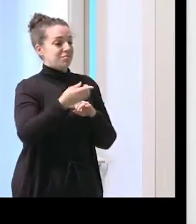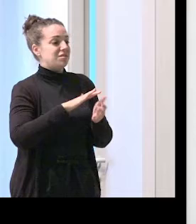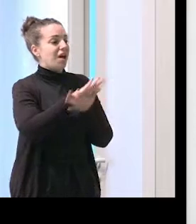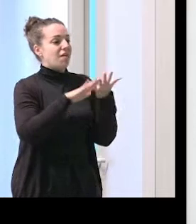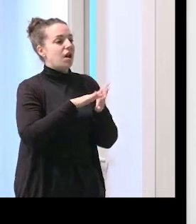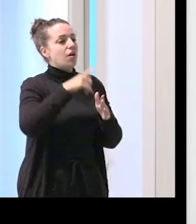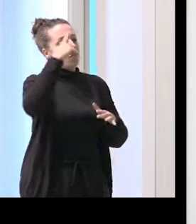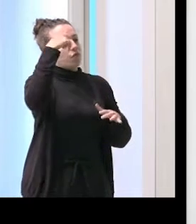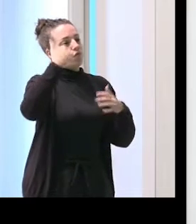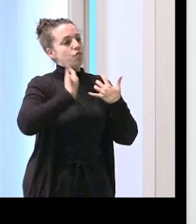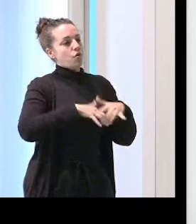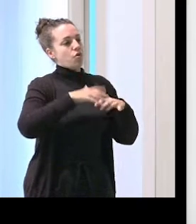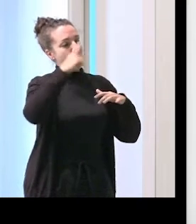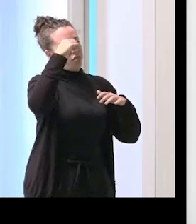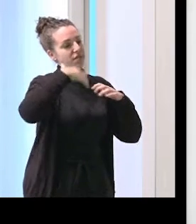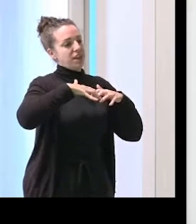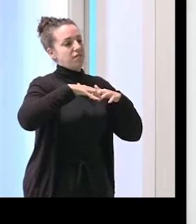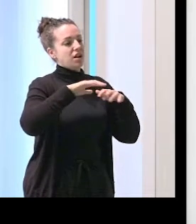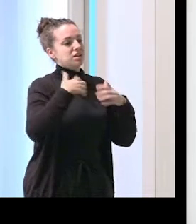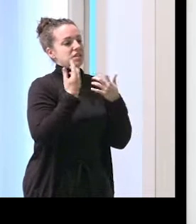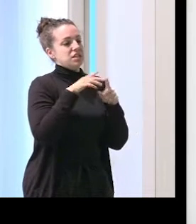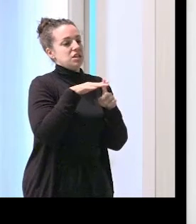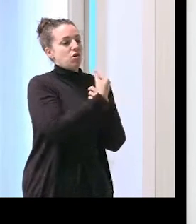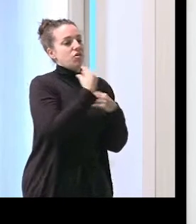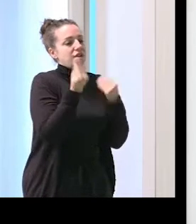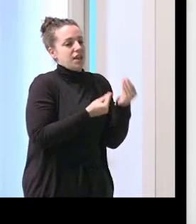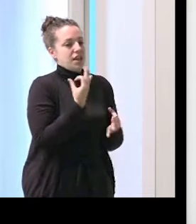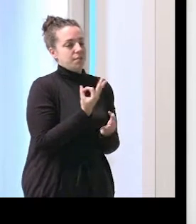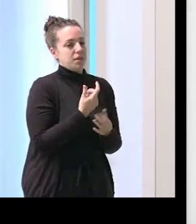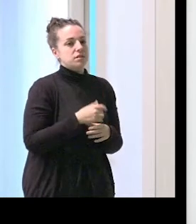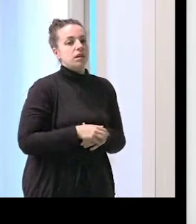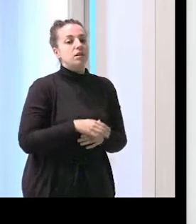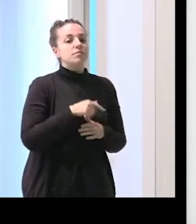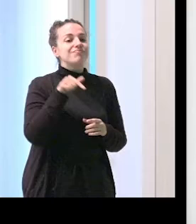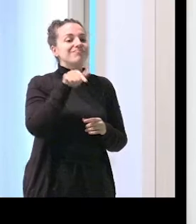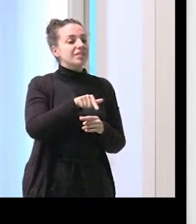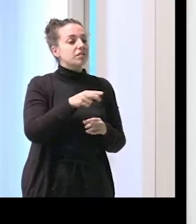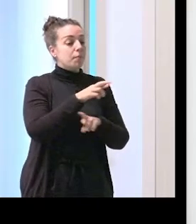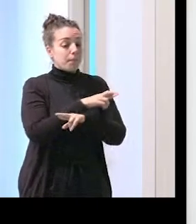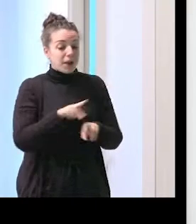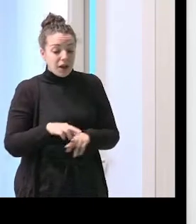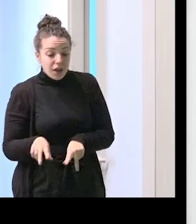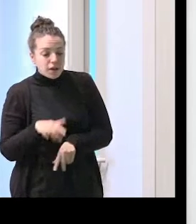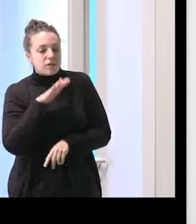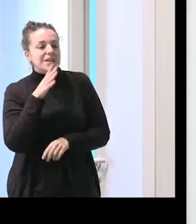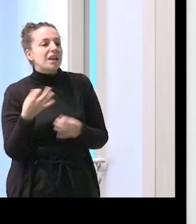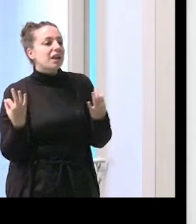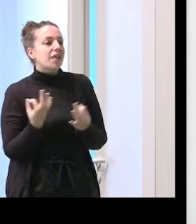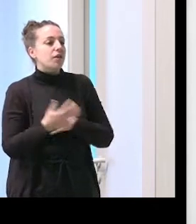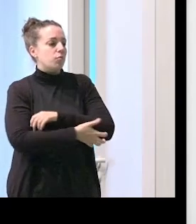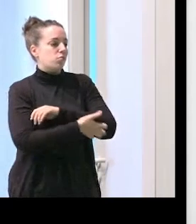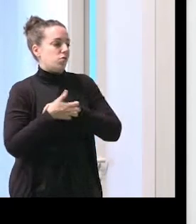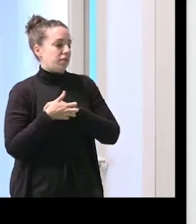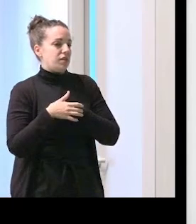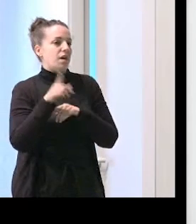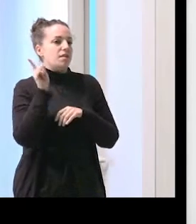función cerebral y qué ocurre en este tipo de situaciones. ¿Qué hace que esto sea peor? Pues lo de siempre, la pobreza y el